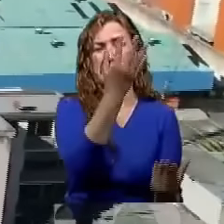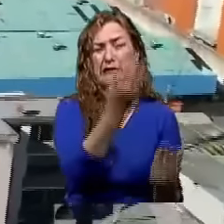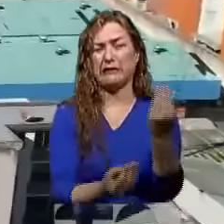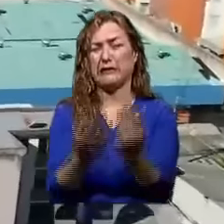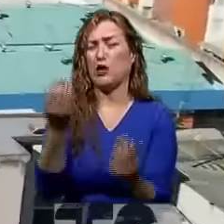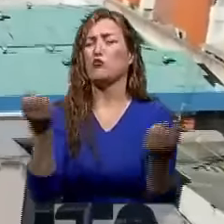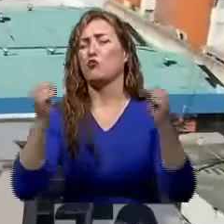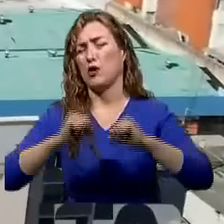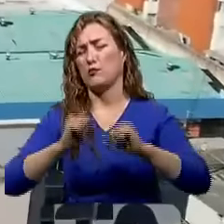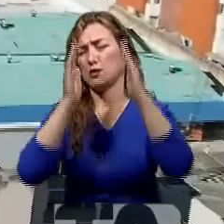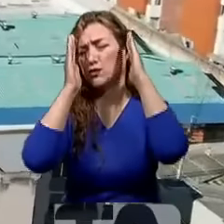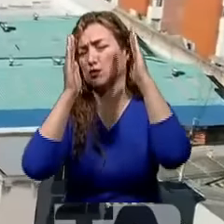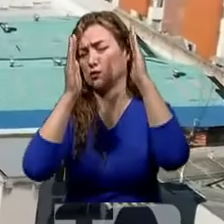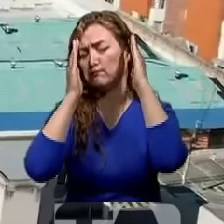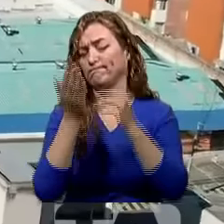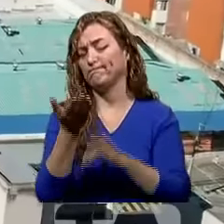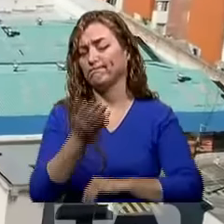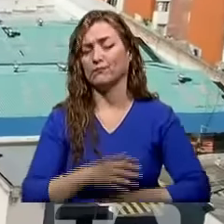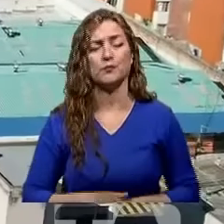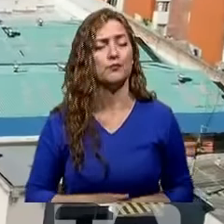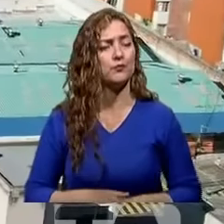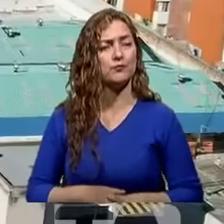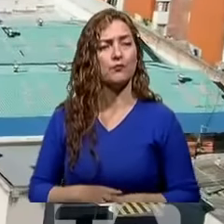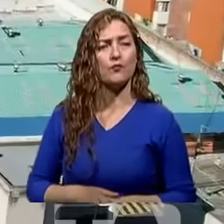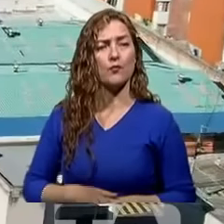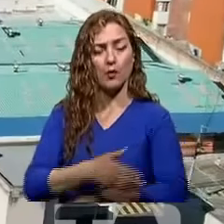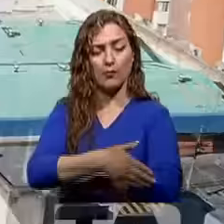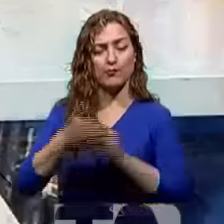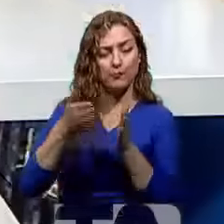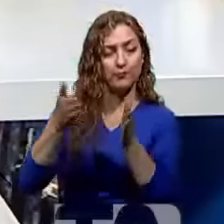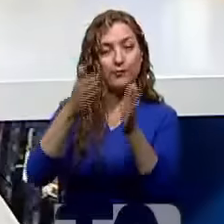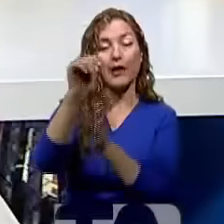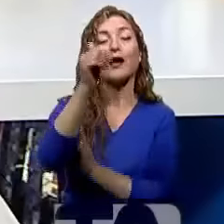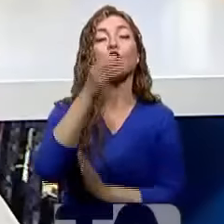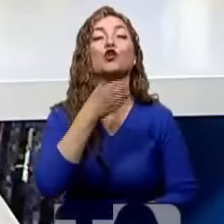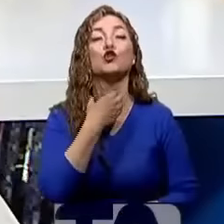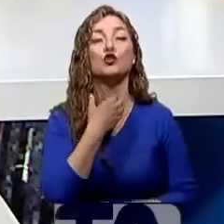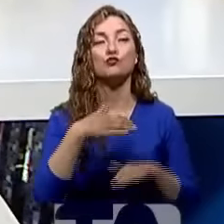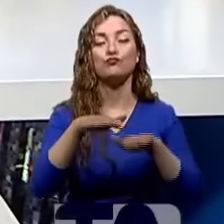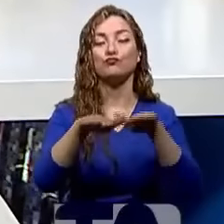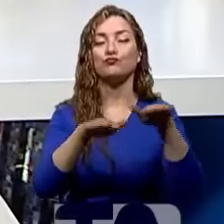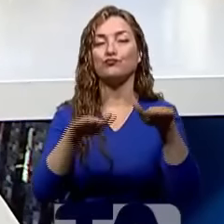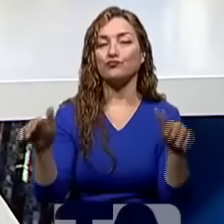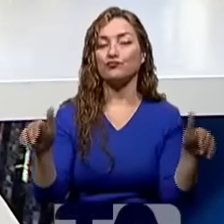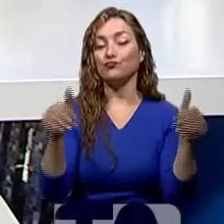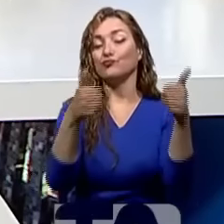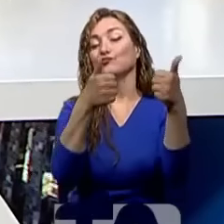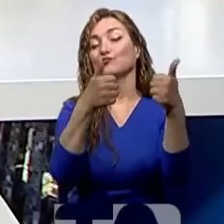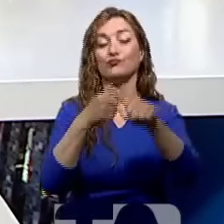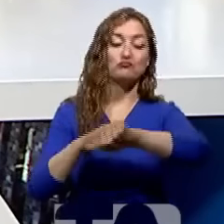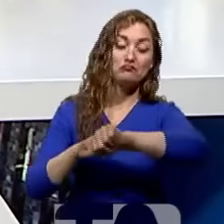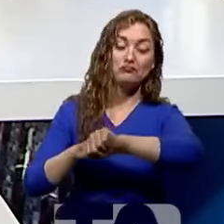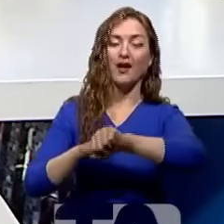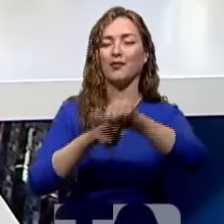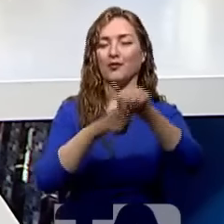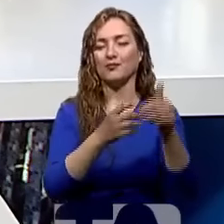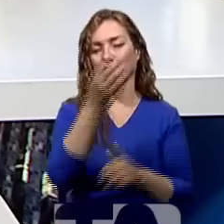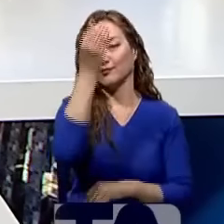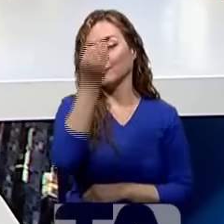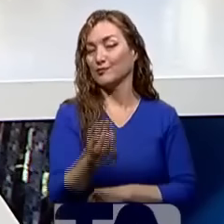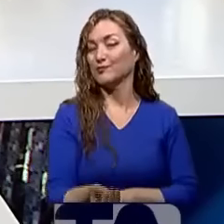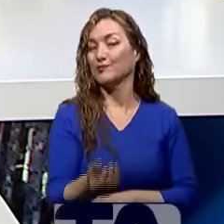que muchísima atención con esto también. Muy bien, vimos a la 10 de agosto también que se está moviendo, así es que a esta hora les damos nuevamente los